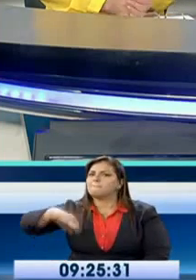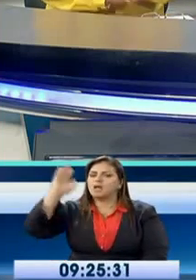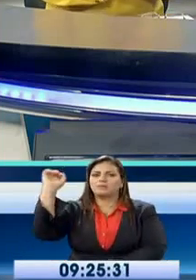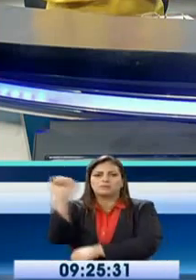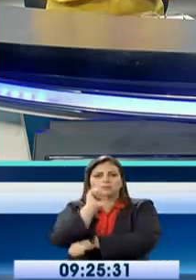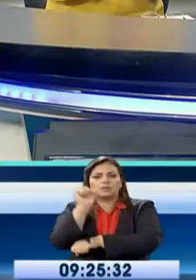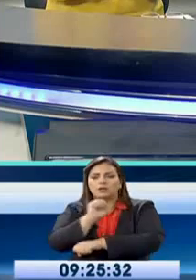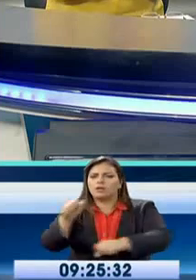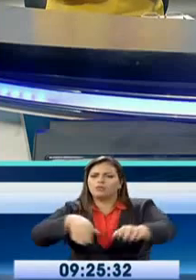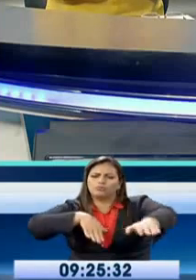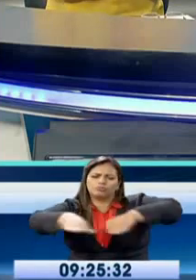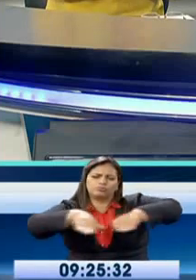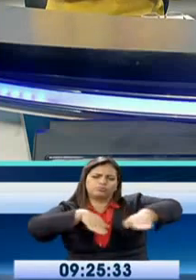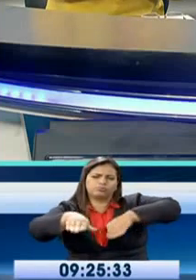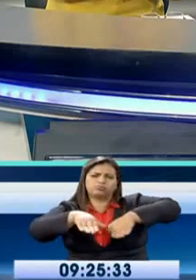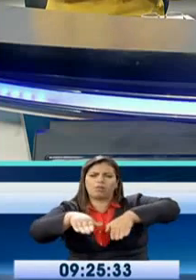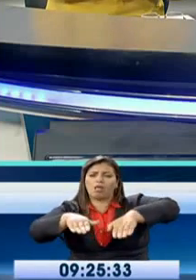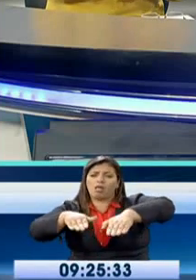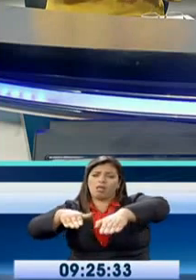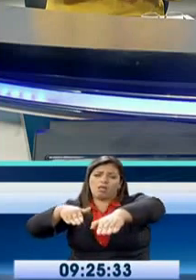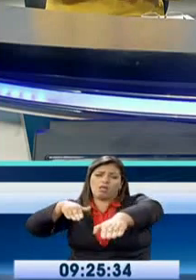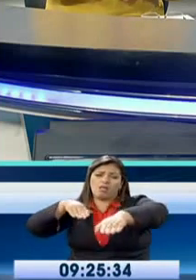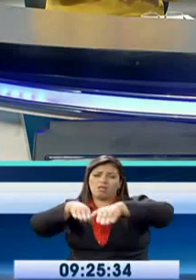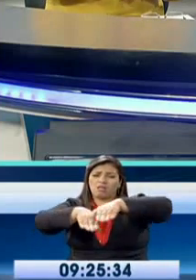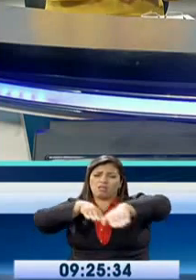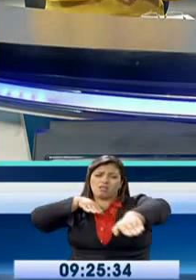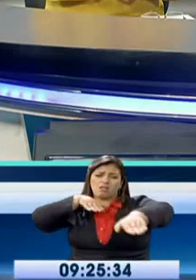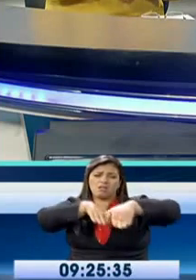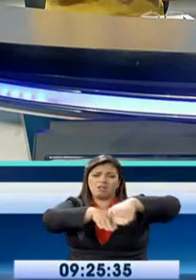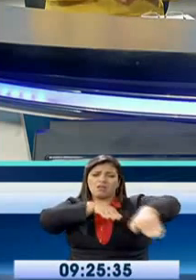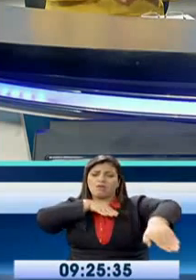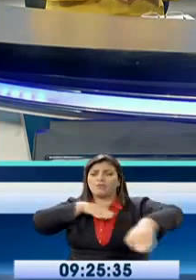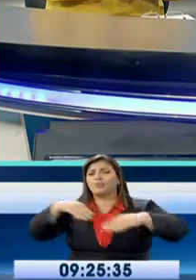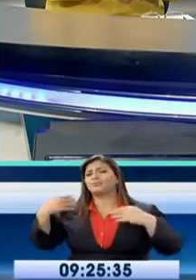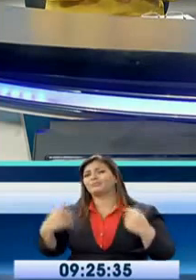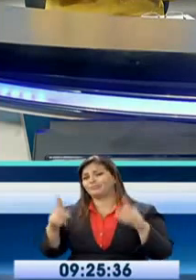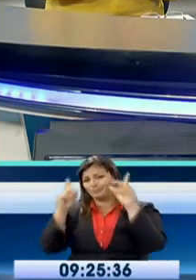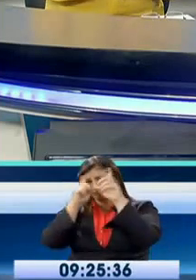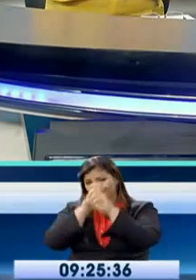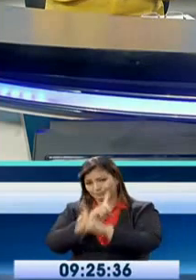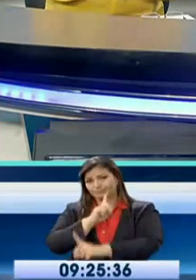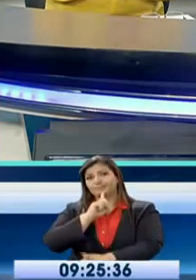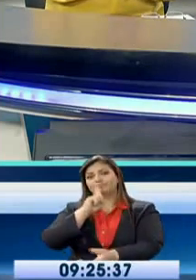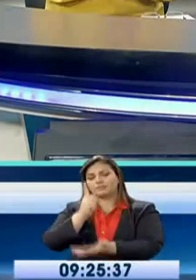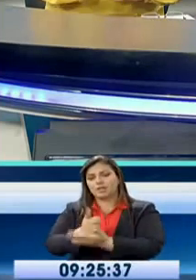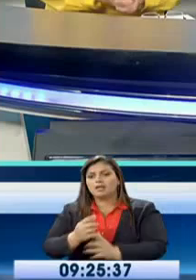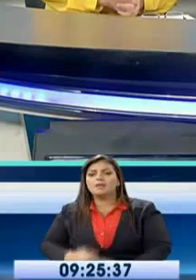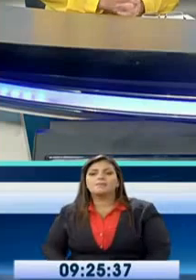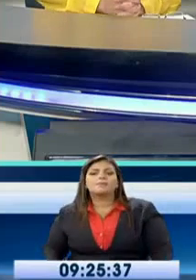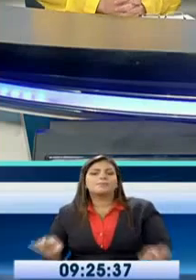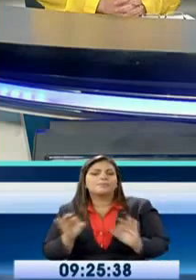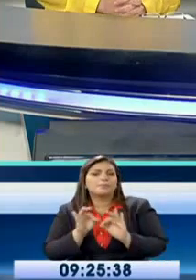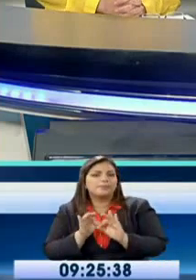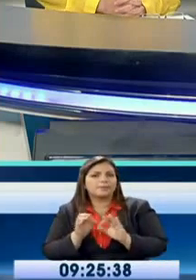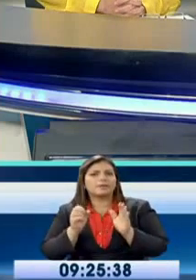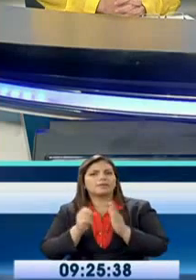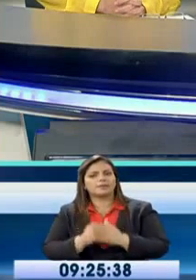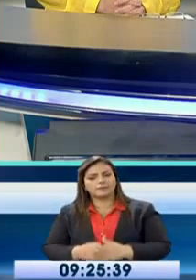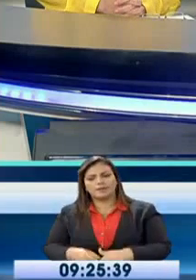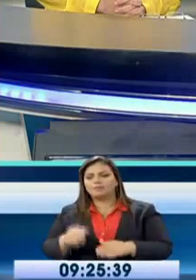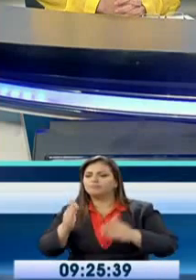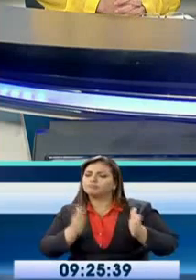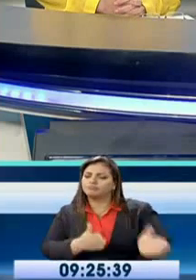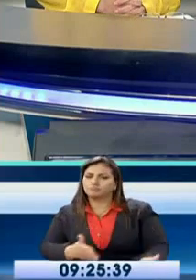esa época. Deben ya estar afinando detalles. Correcto. De todas maneras se necesita afinar detalles, estudios, entonces, y ellos deben estarlo haciendo